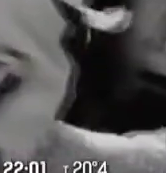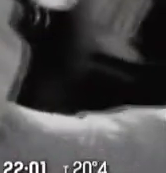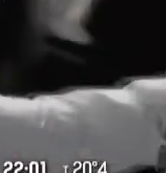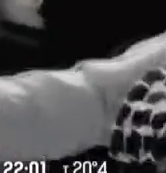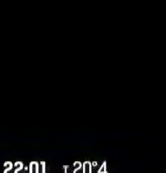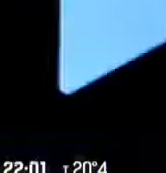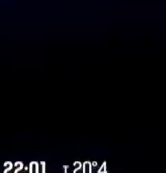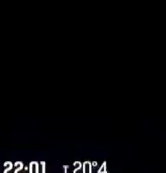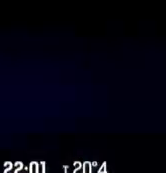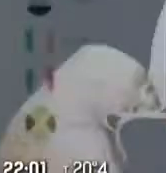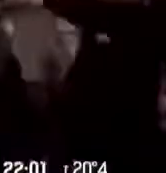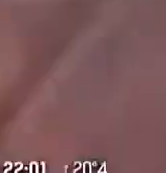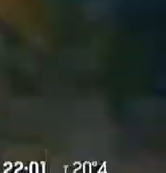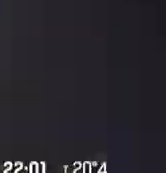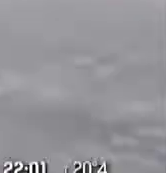jornada.